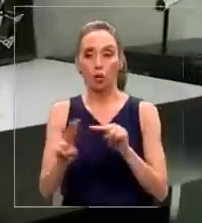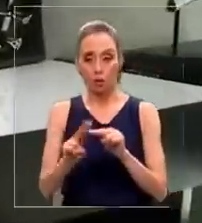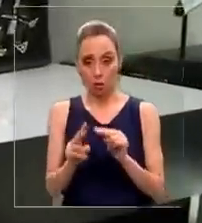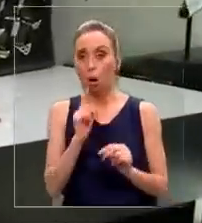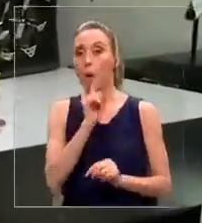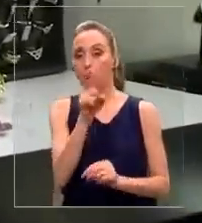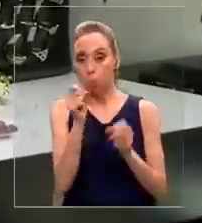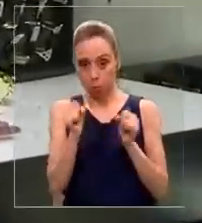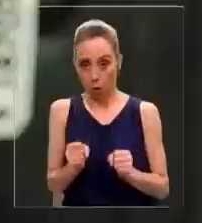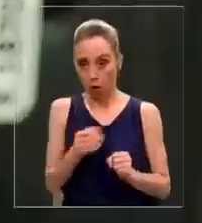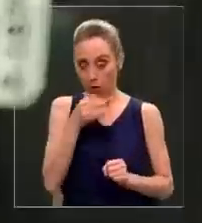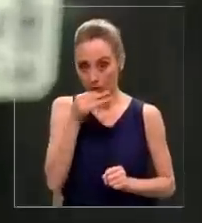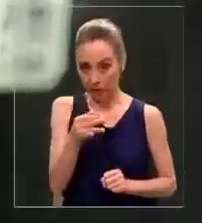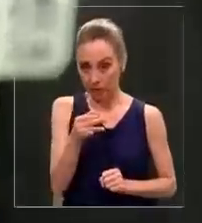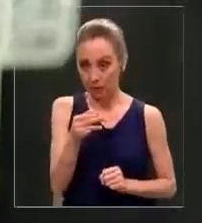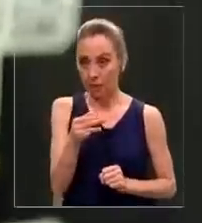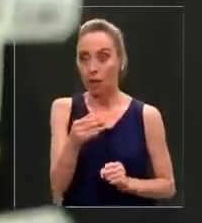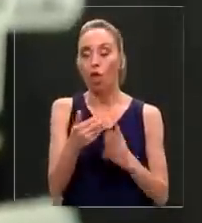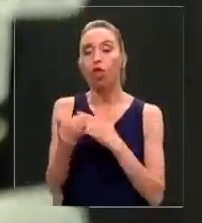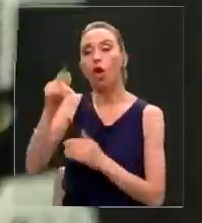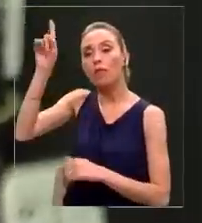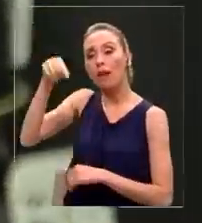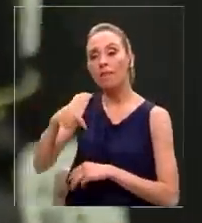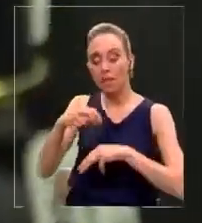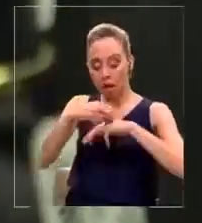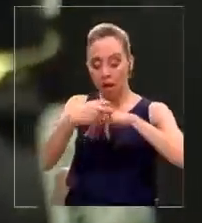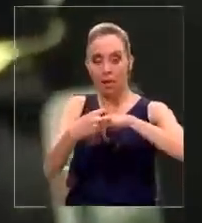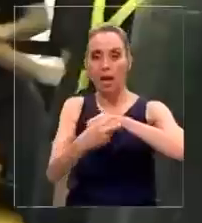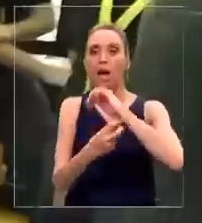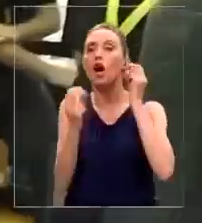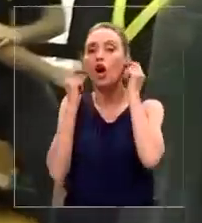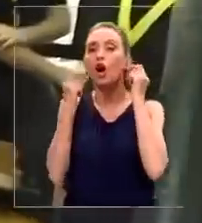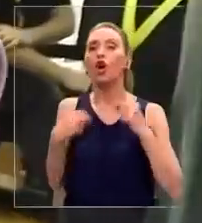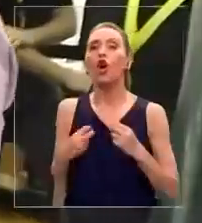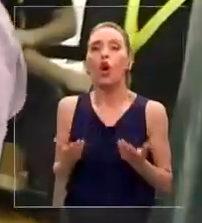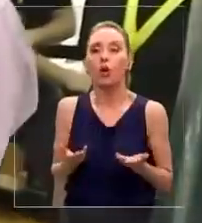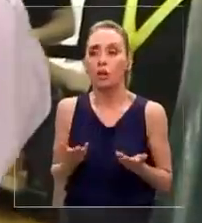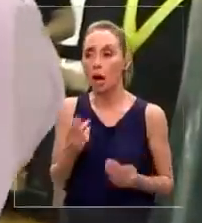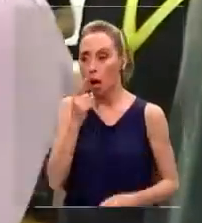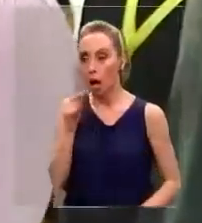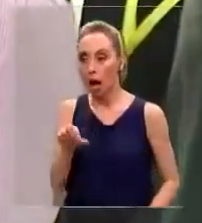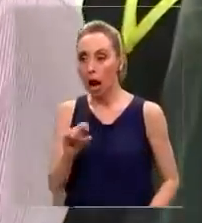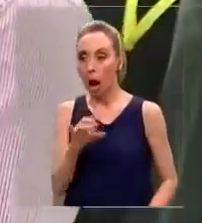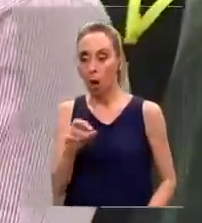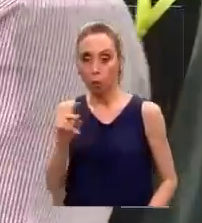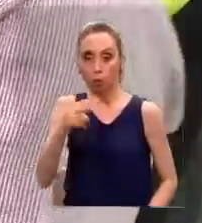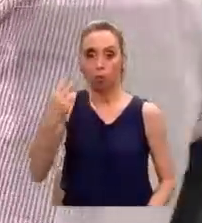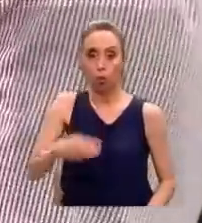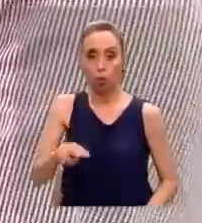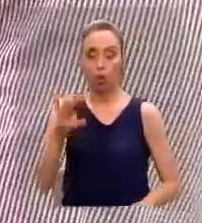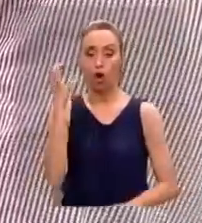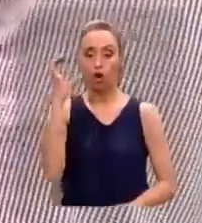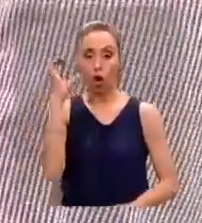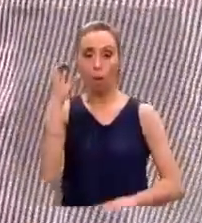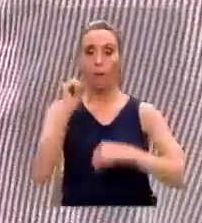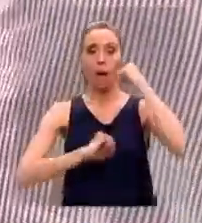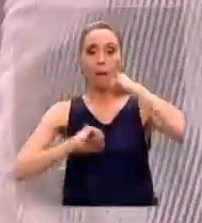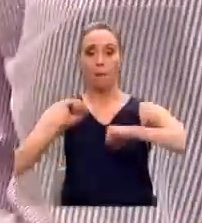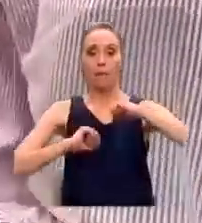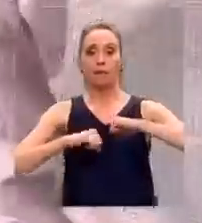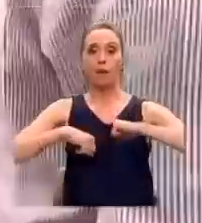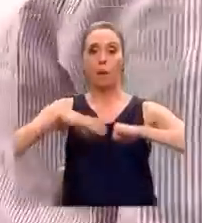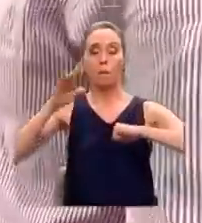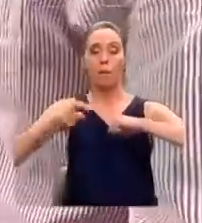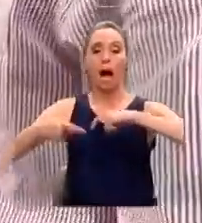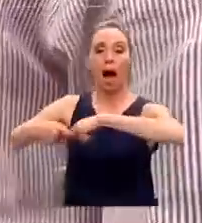¿es posible asegurar la correcta procedencia de una joya? Aurus, de Capitales Colombianos, es actualmente la